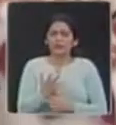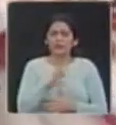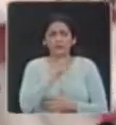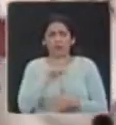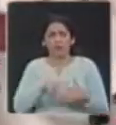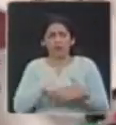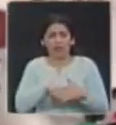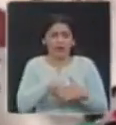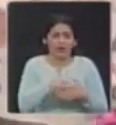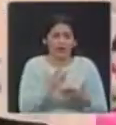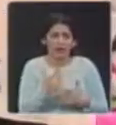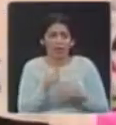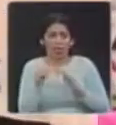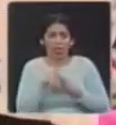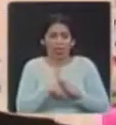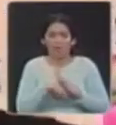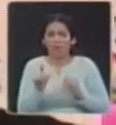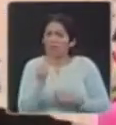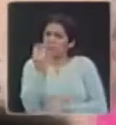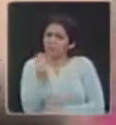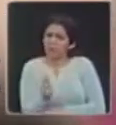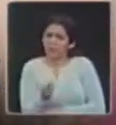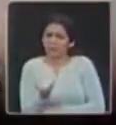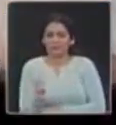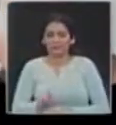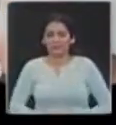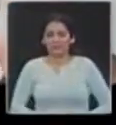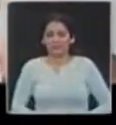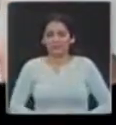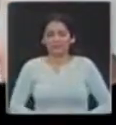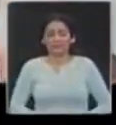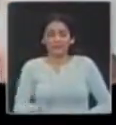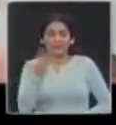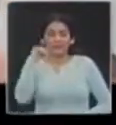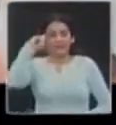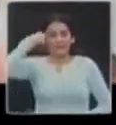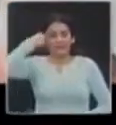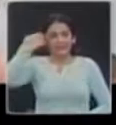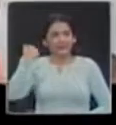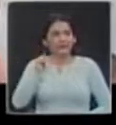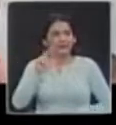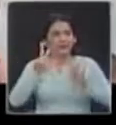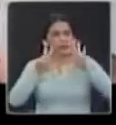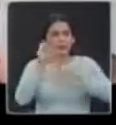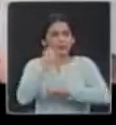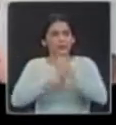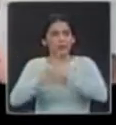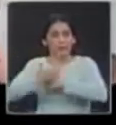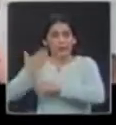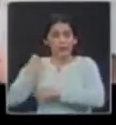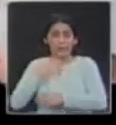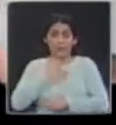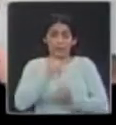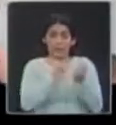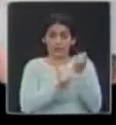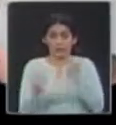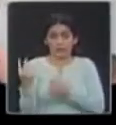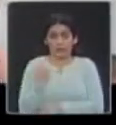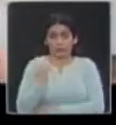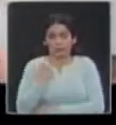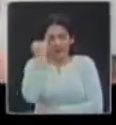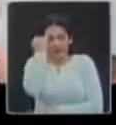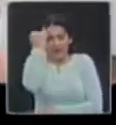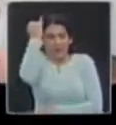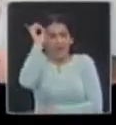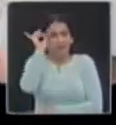bajo, pero dentro de los parámetros regionales. Nosotros empezamos ya hace 8 años, mi hermana y yo tuvimos la idea de